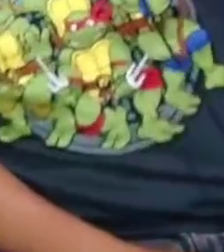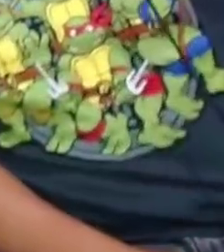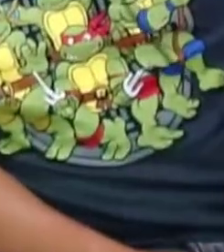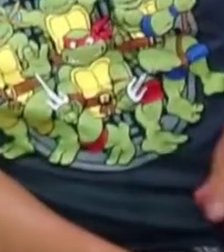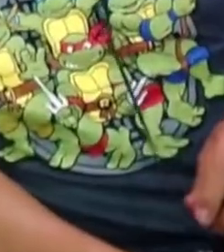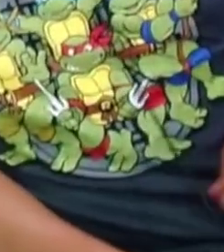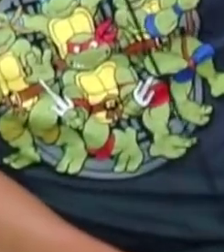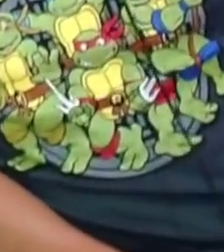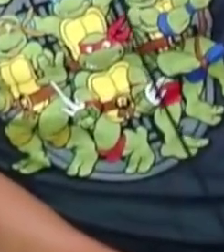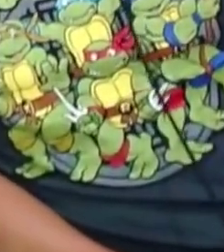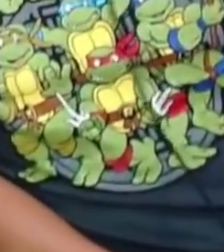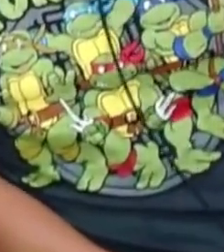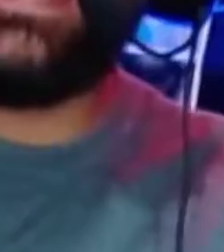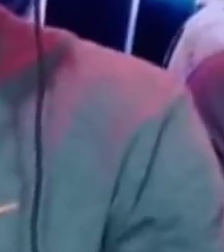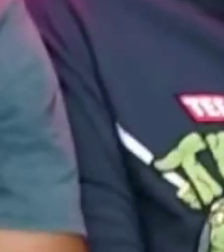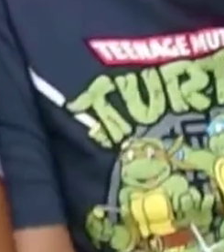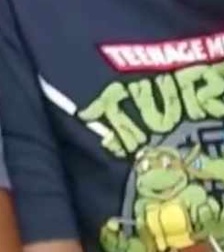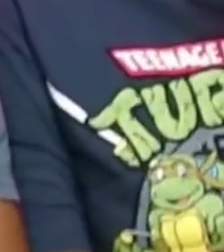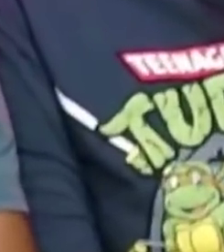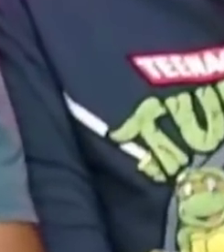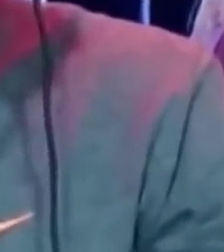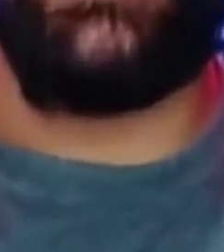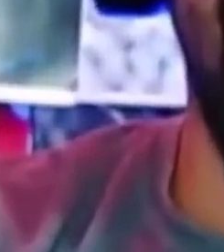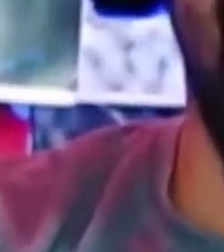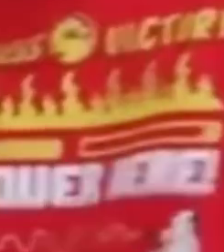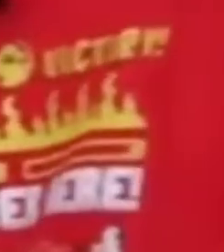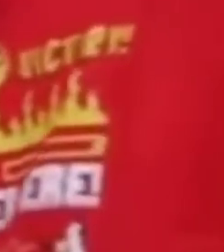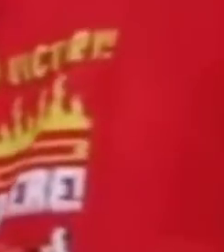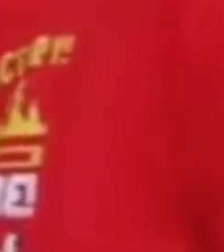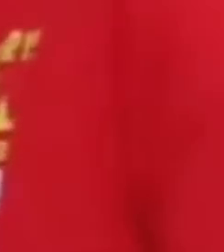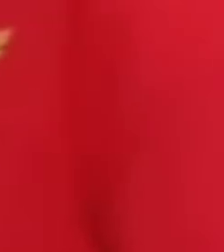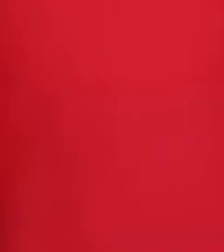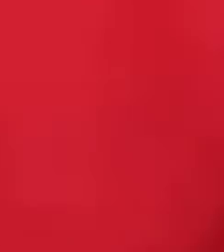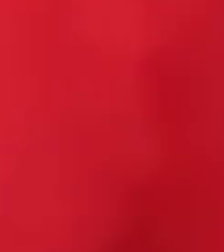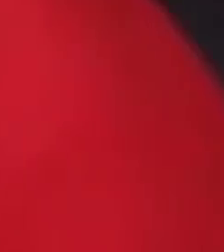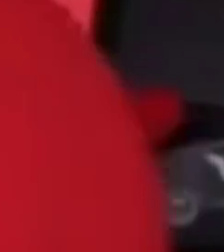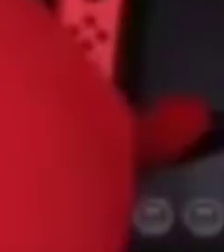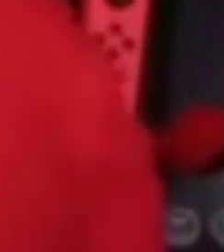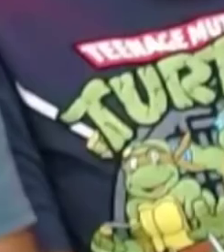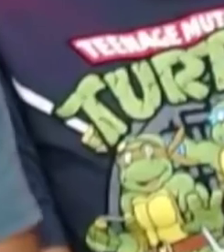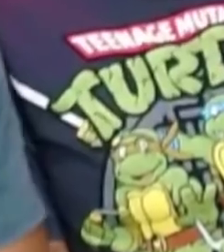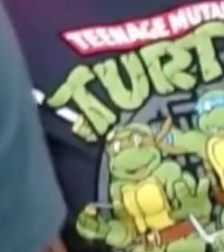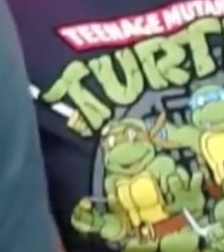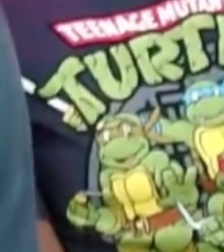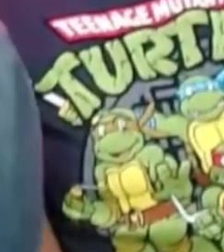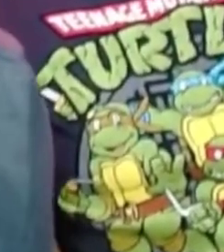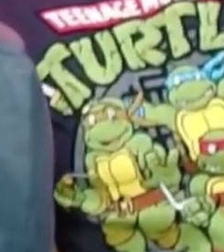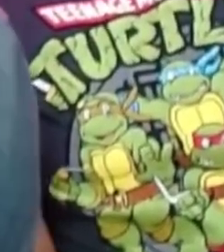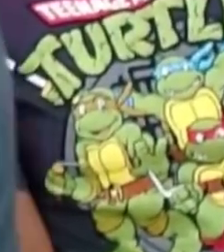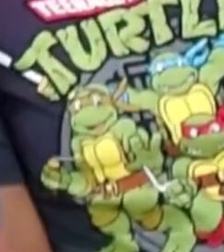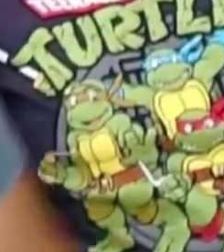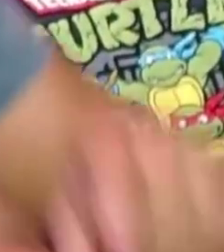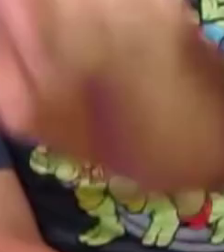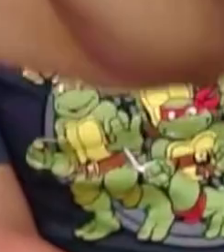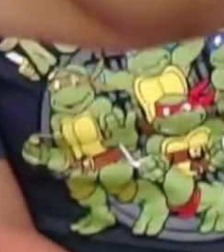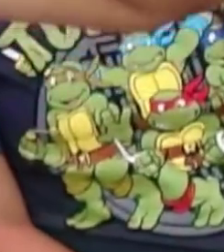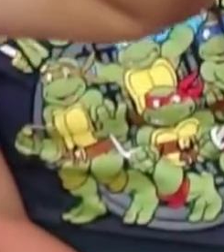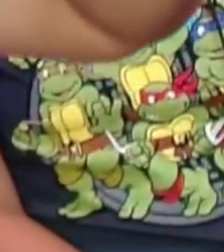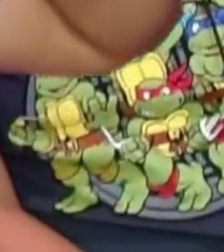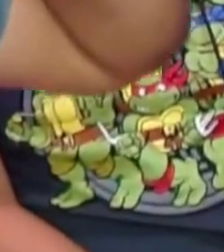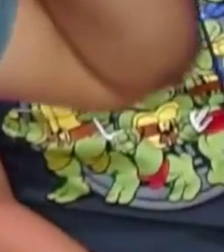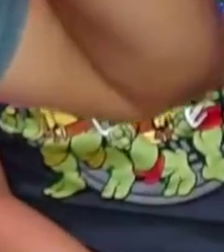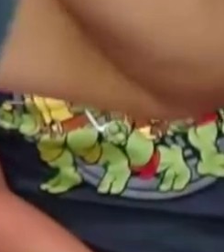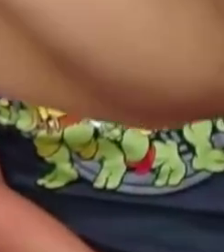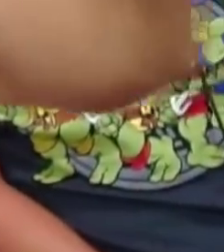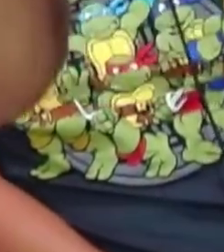carnalitos. La buena, chachos. ¡Qué pedo, raza! ¡Qué genial! ¡Qué genial! Bueno, mis mexicanos, nuevamente con un